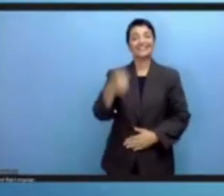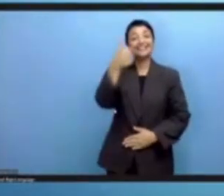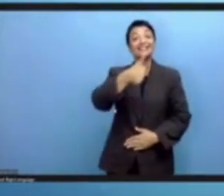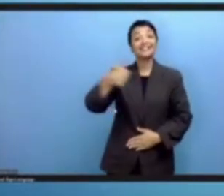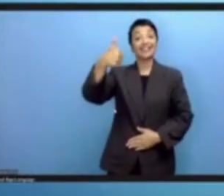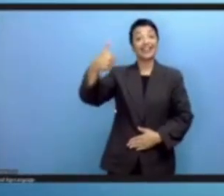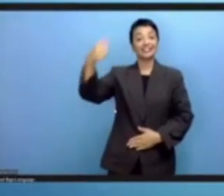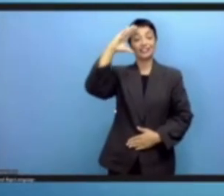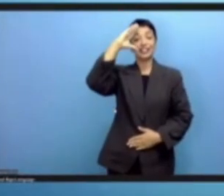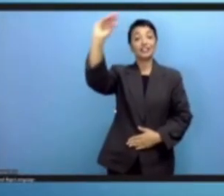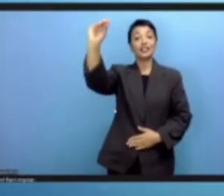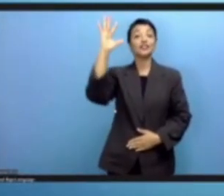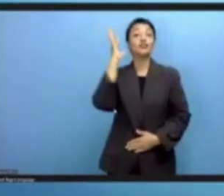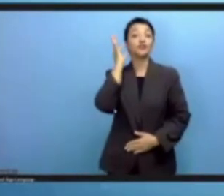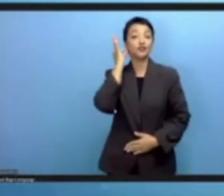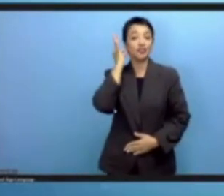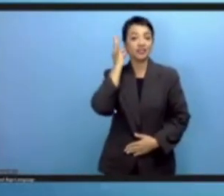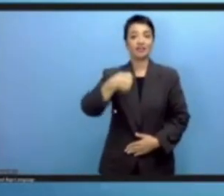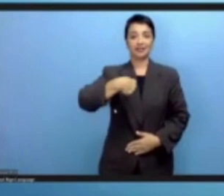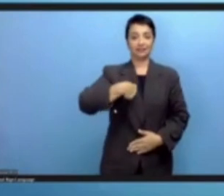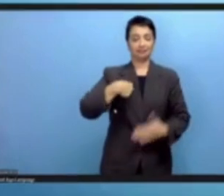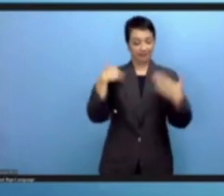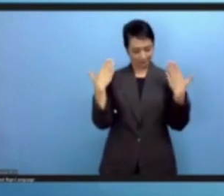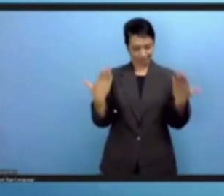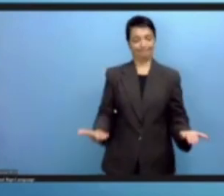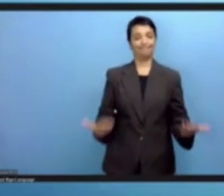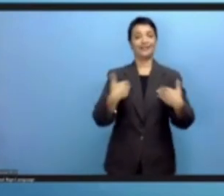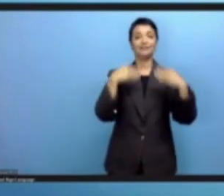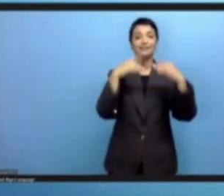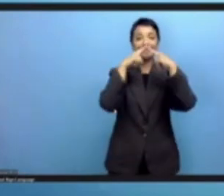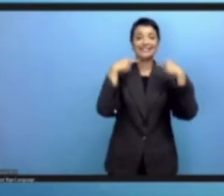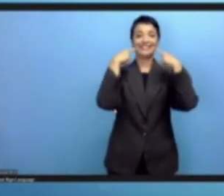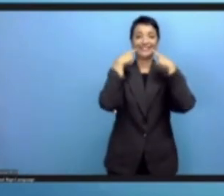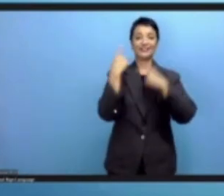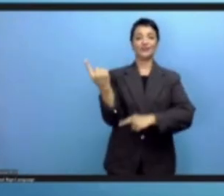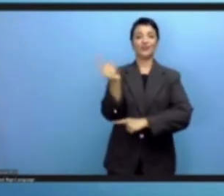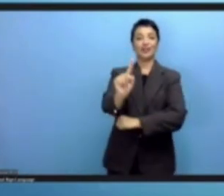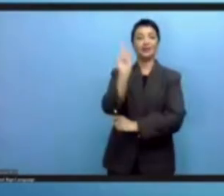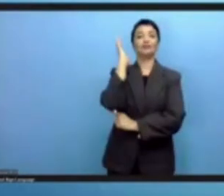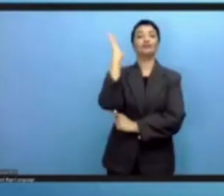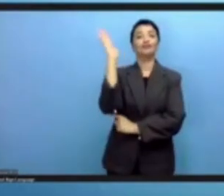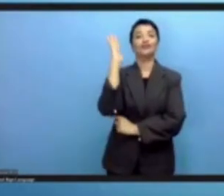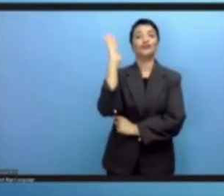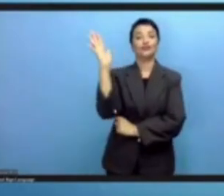excelencias damas y caballeros es un placer estar aquí